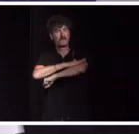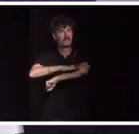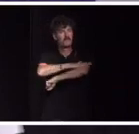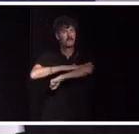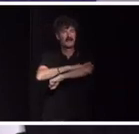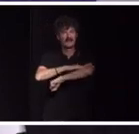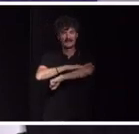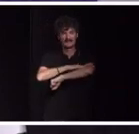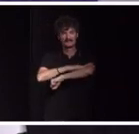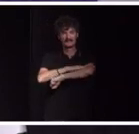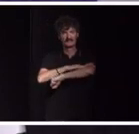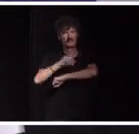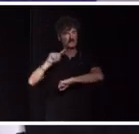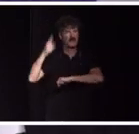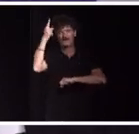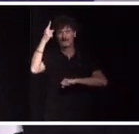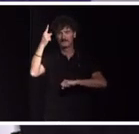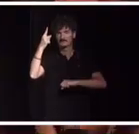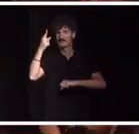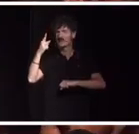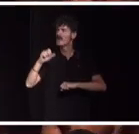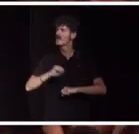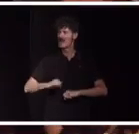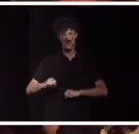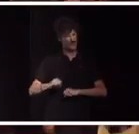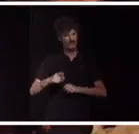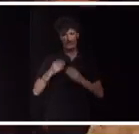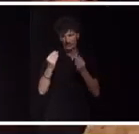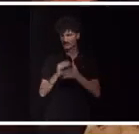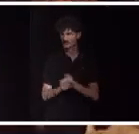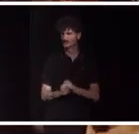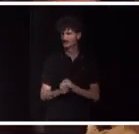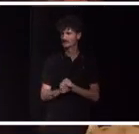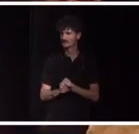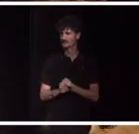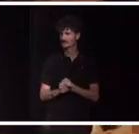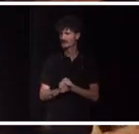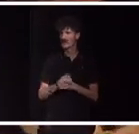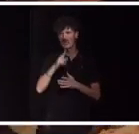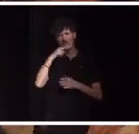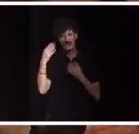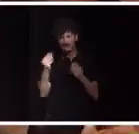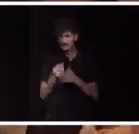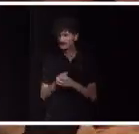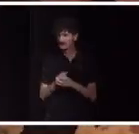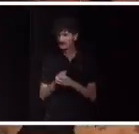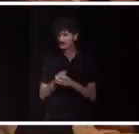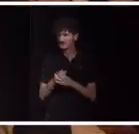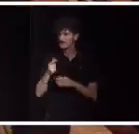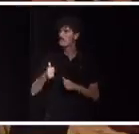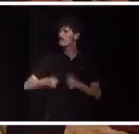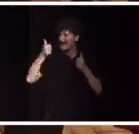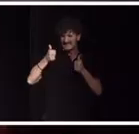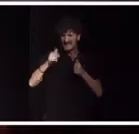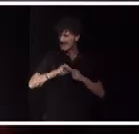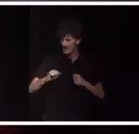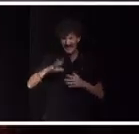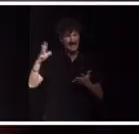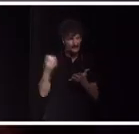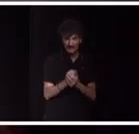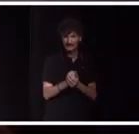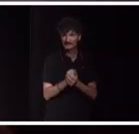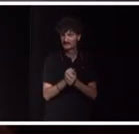gobierno. Mira que les jode. Pero ¿sabéis qué es lo que más les jode de todo